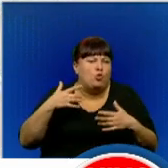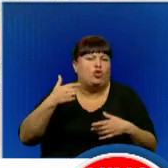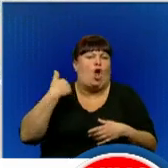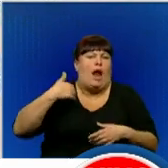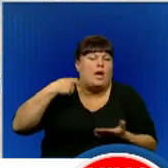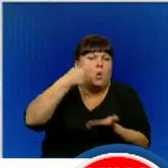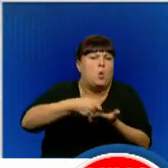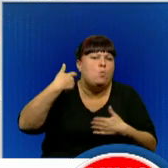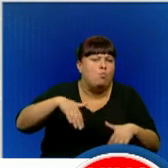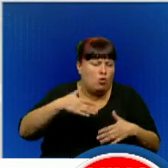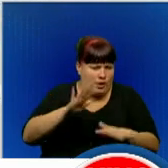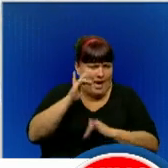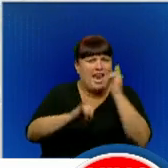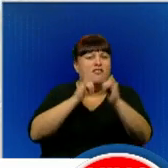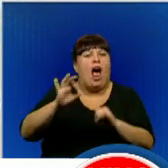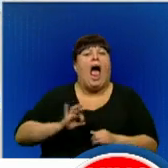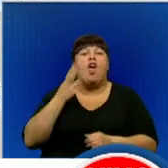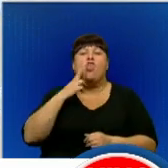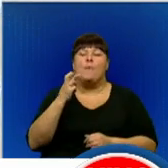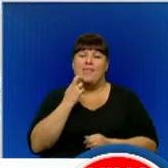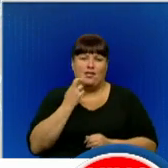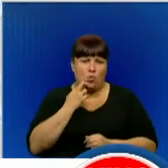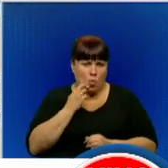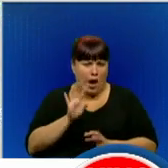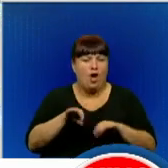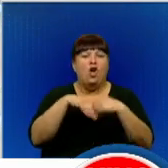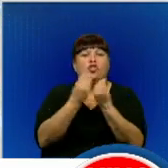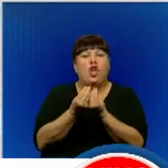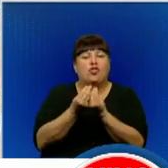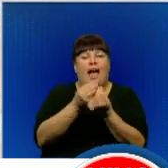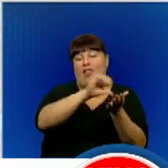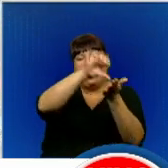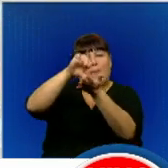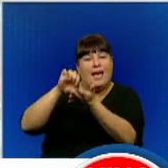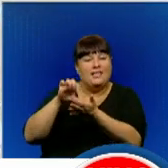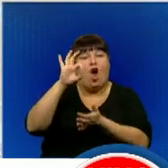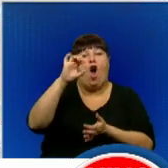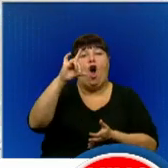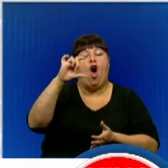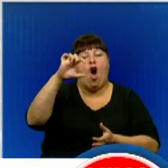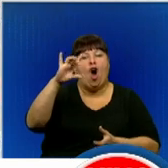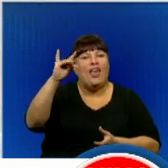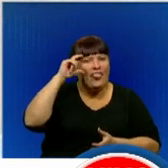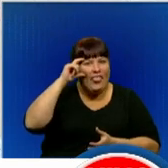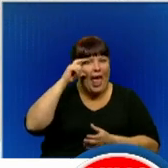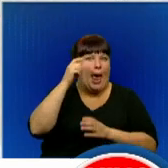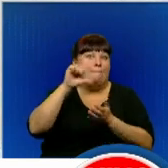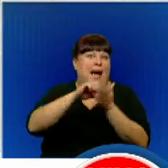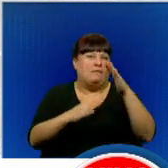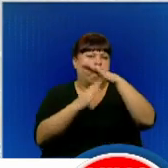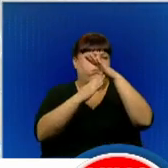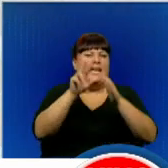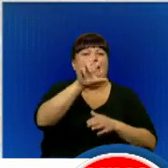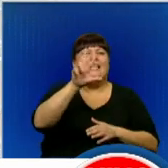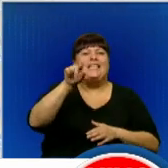argentina miren datos del año 2019 promedio de los países de la ocde son los países centrales 30 y